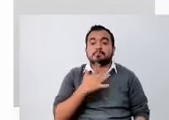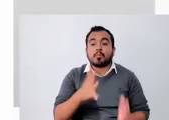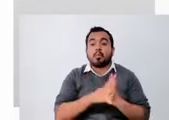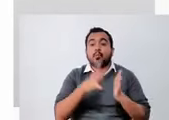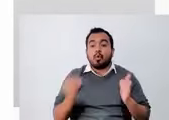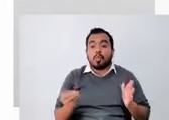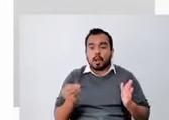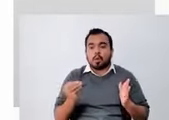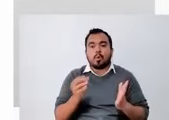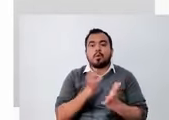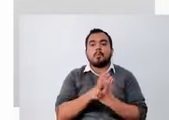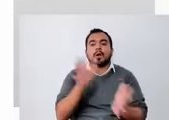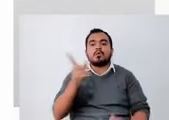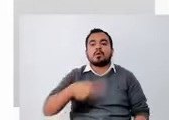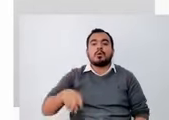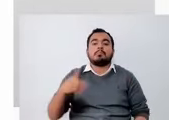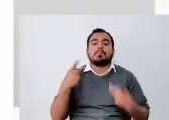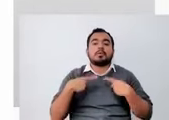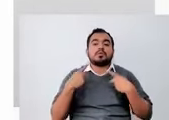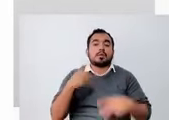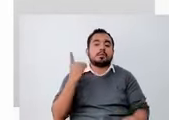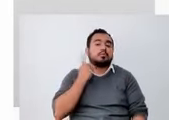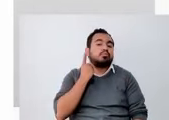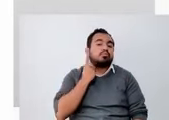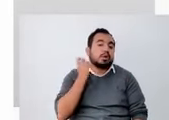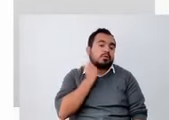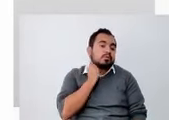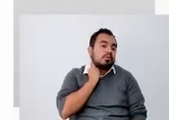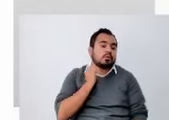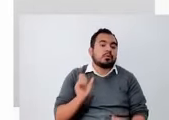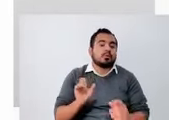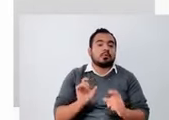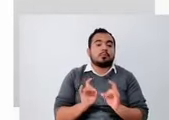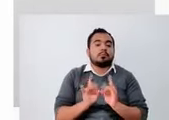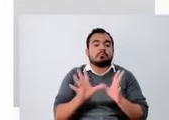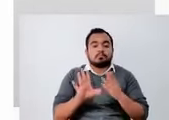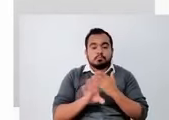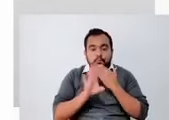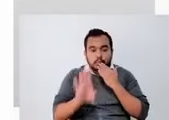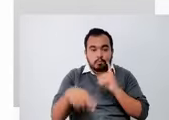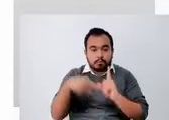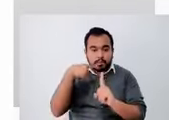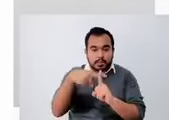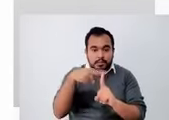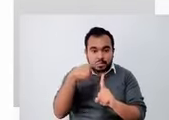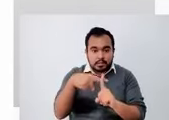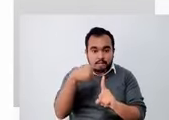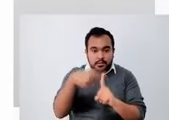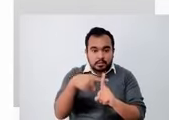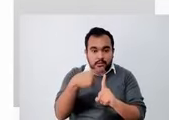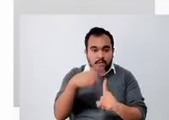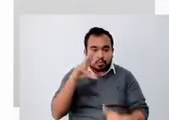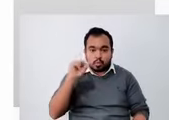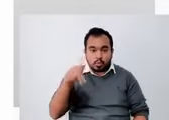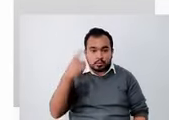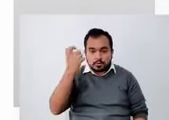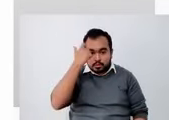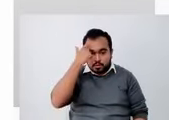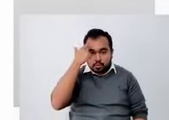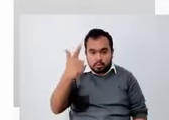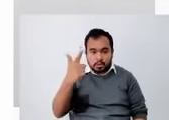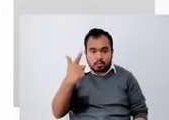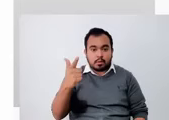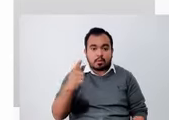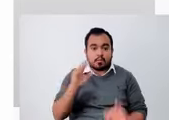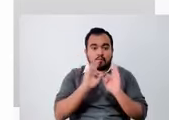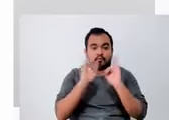la mayor parte de nuestros legisladores. Sería el momento de hablar de la prevención general positiva y mostrar cómo no es una teoría empírica, porque carece de modelos empíricos,